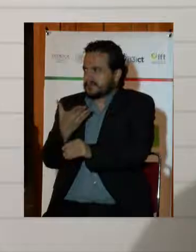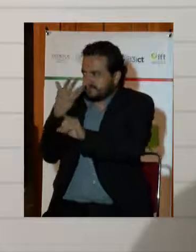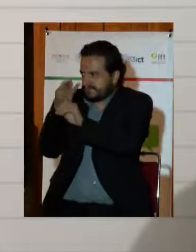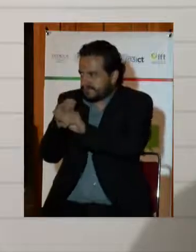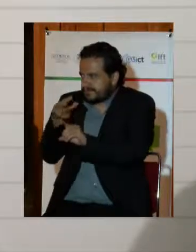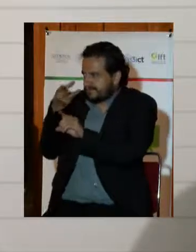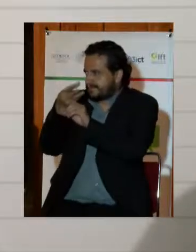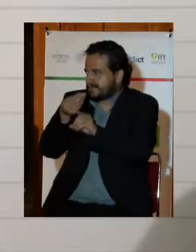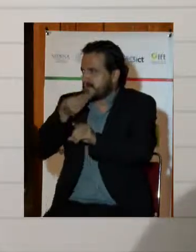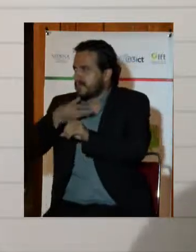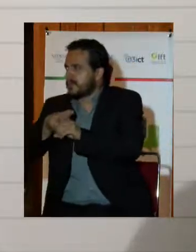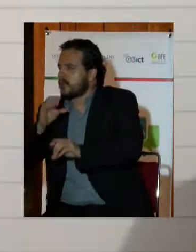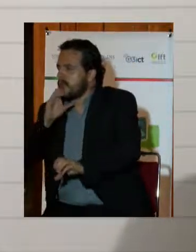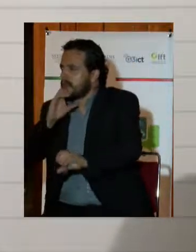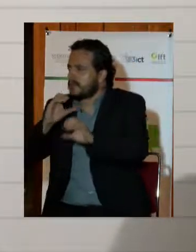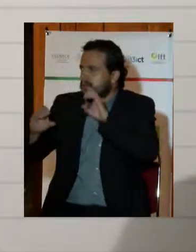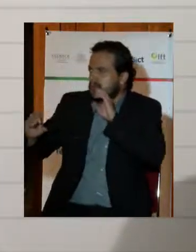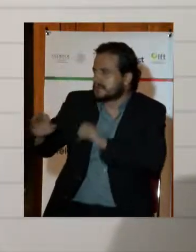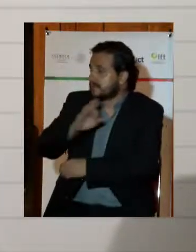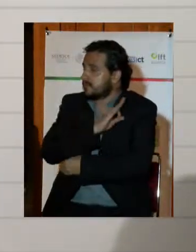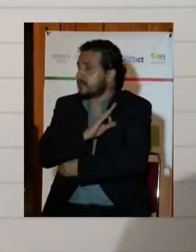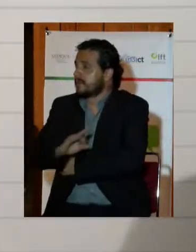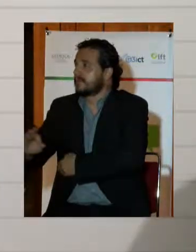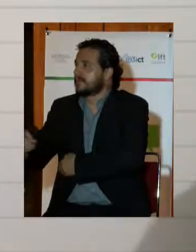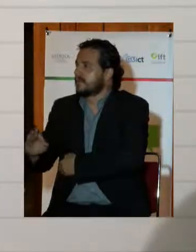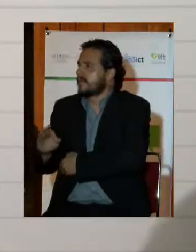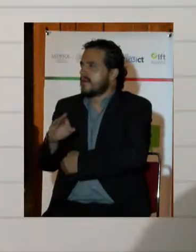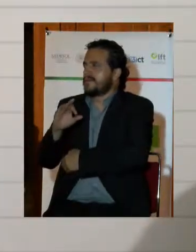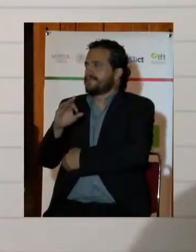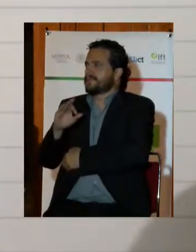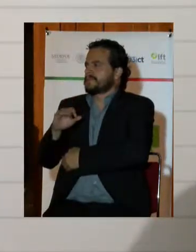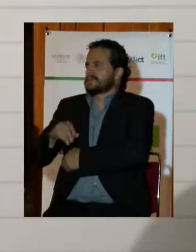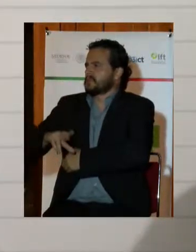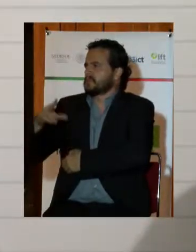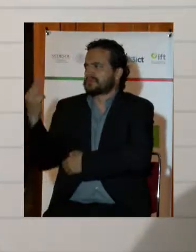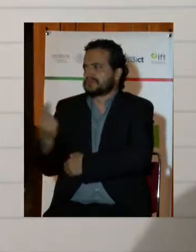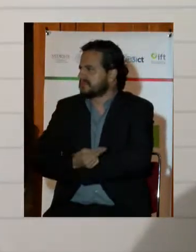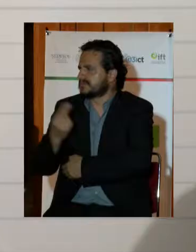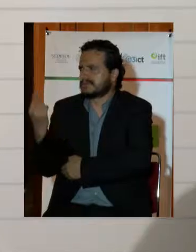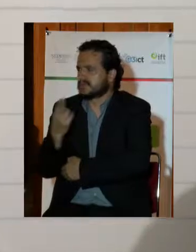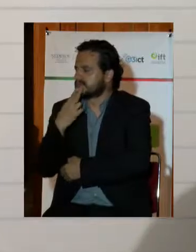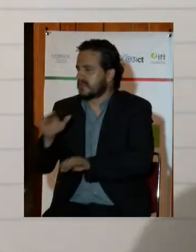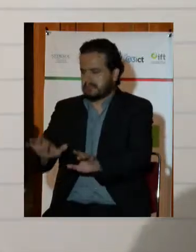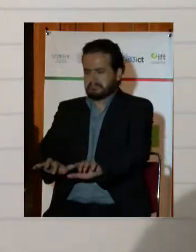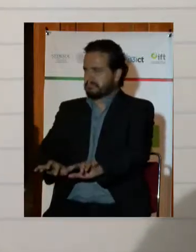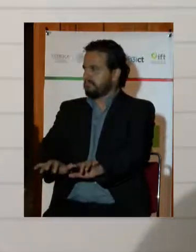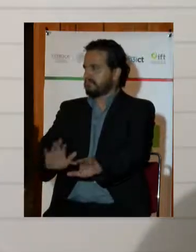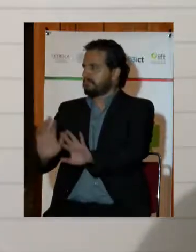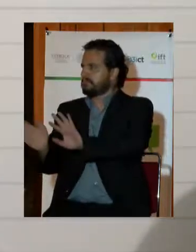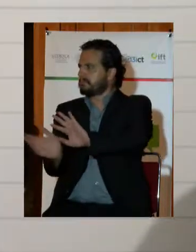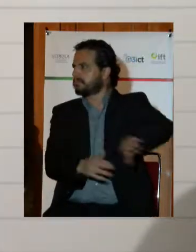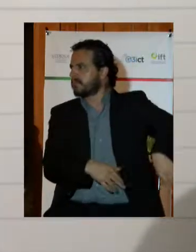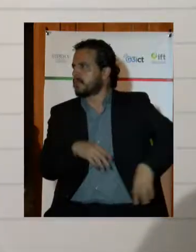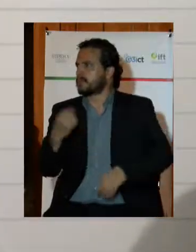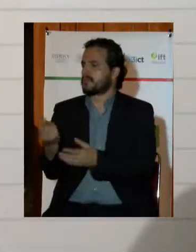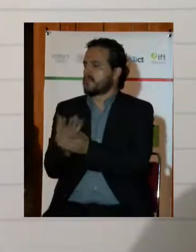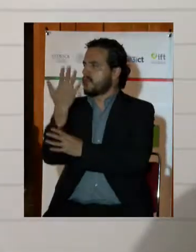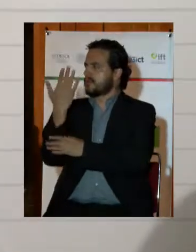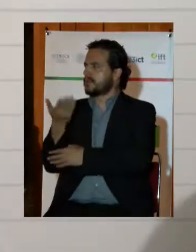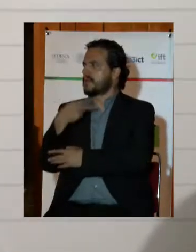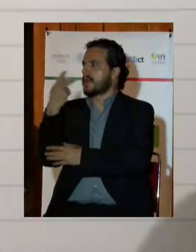interacción con las computadoras sin necesidad de usar un teclado o un mouse. Bueno, ustedes ya conocen